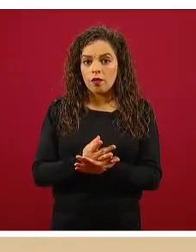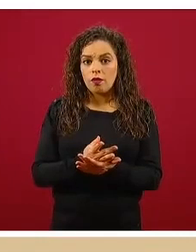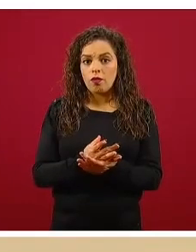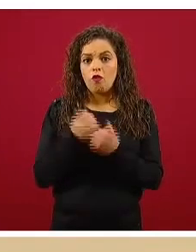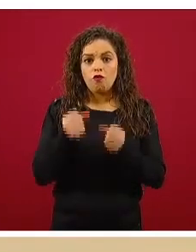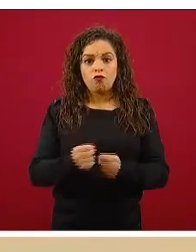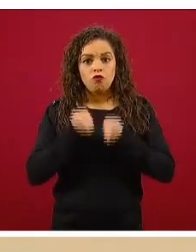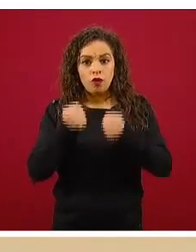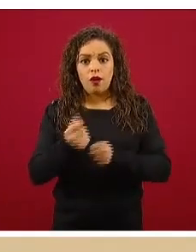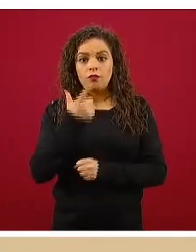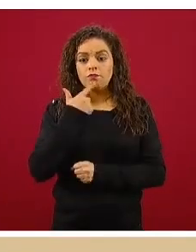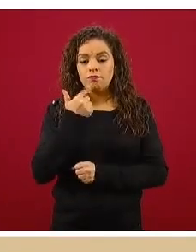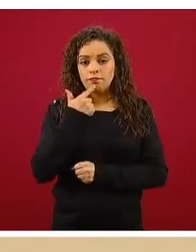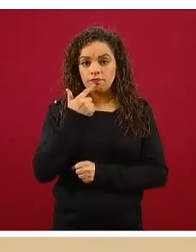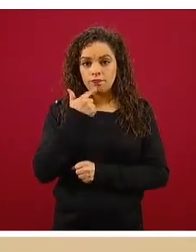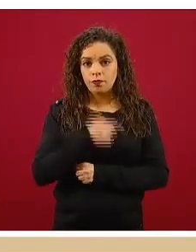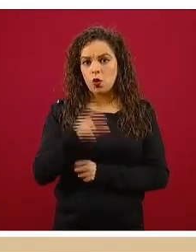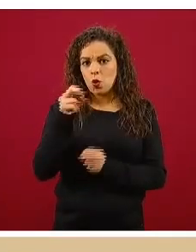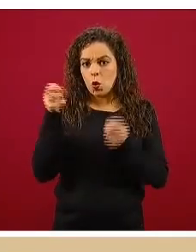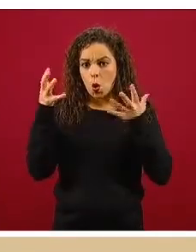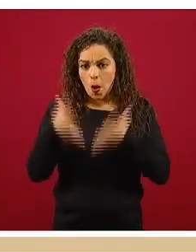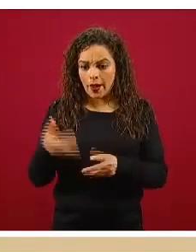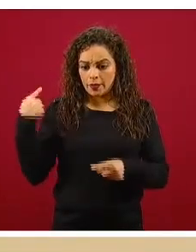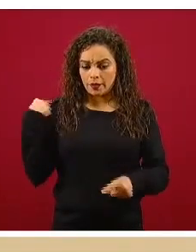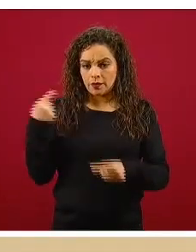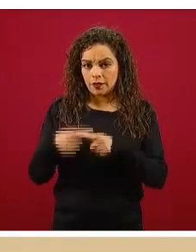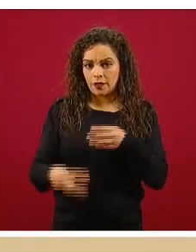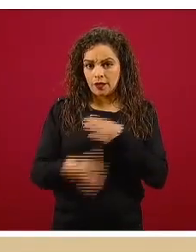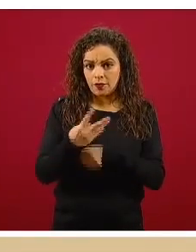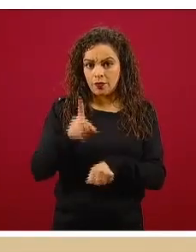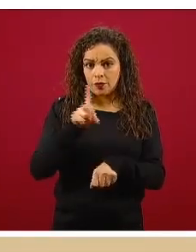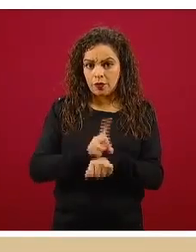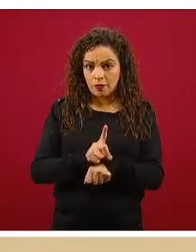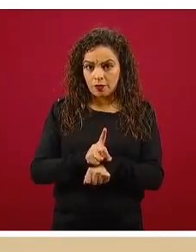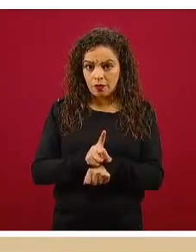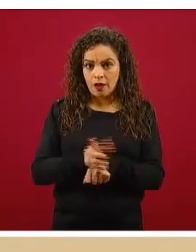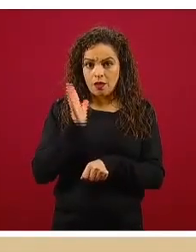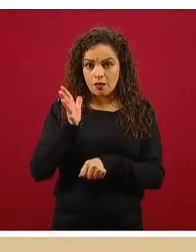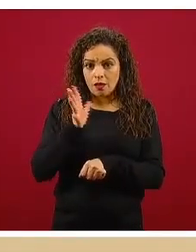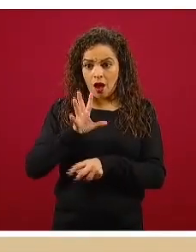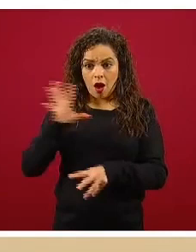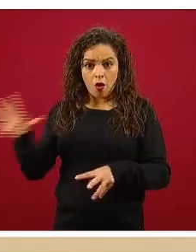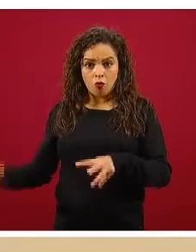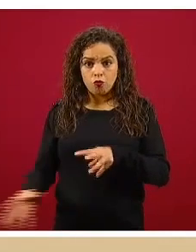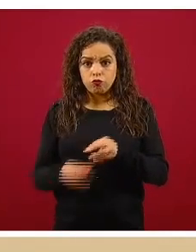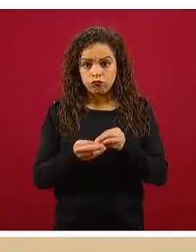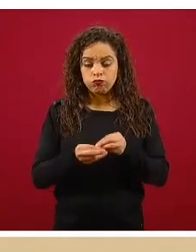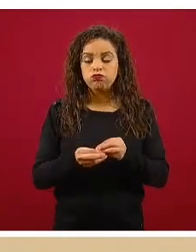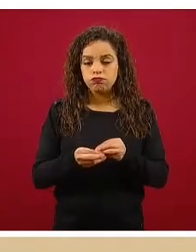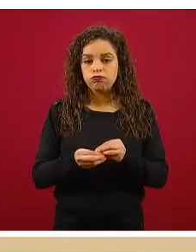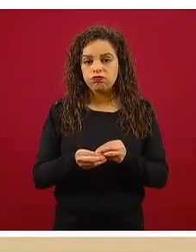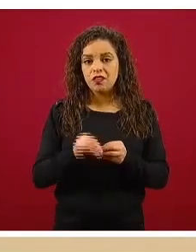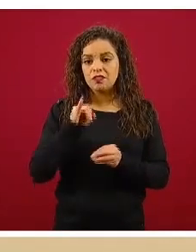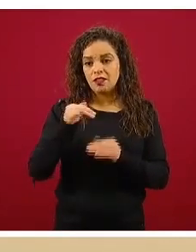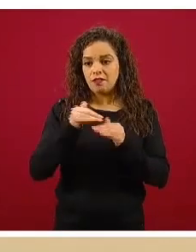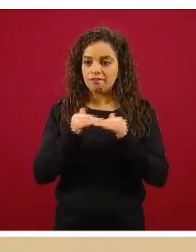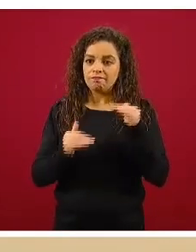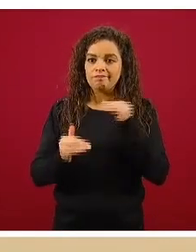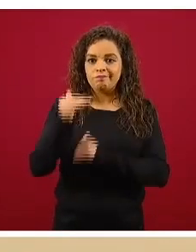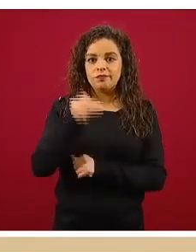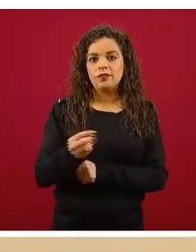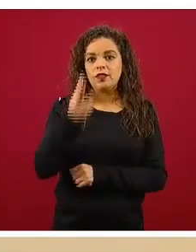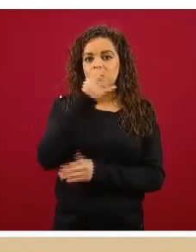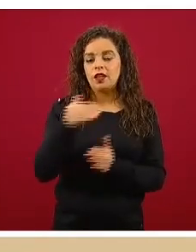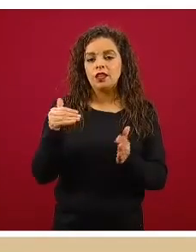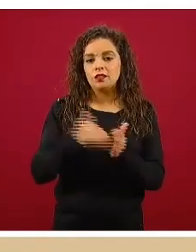aún en su carga acumulada de los últimos 14 días llega a superar esta escala o este rango máximo de 3,000 casos, y es,